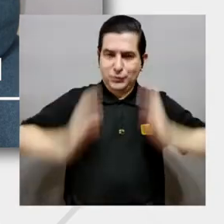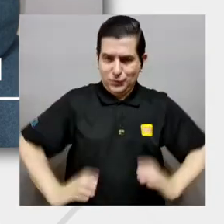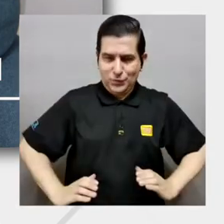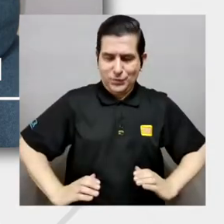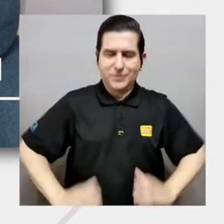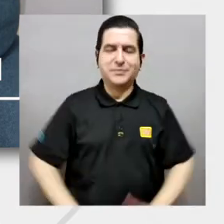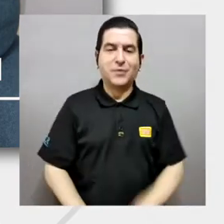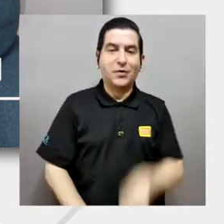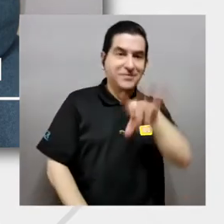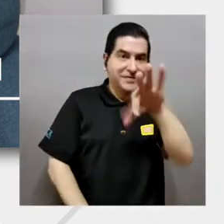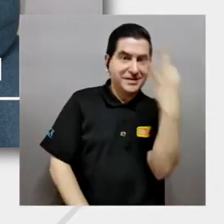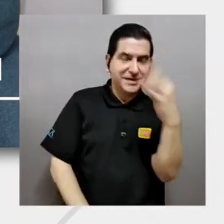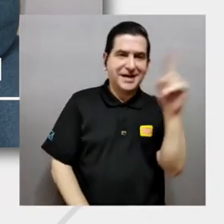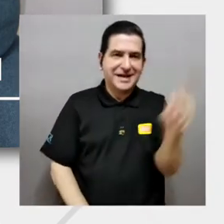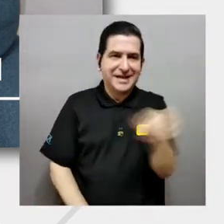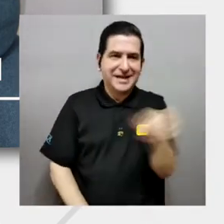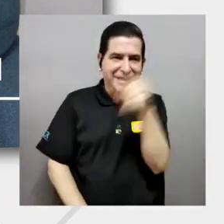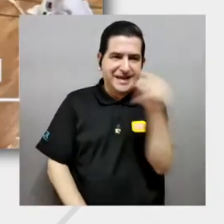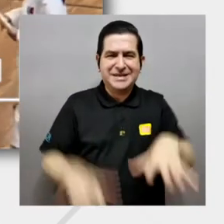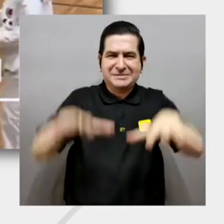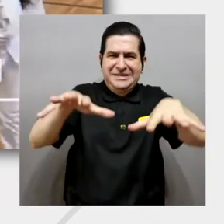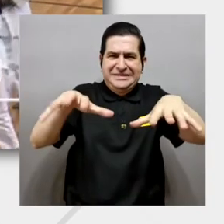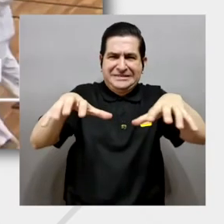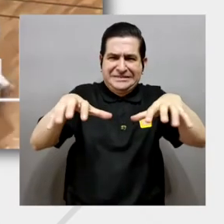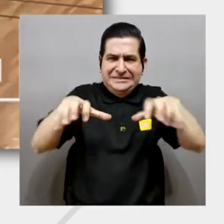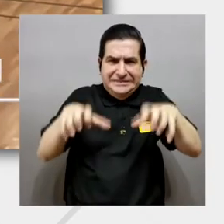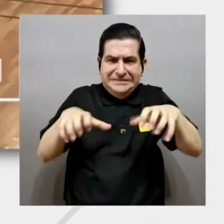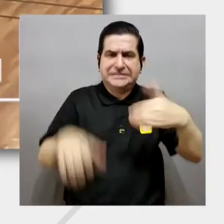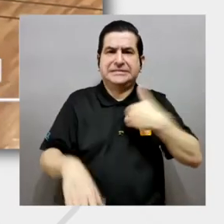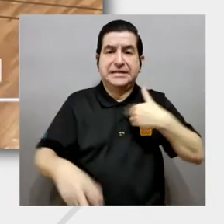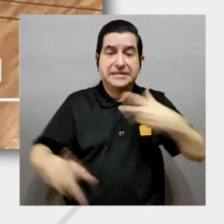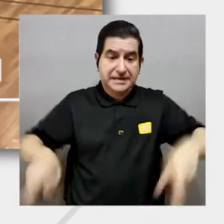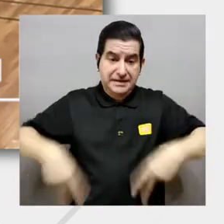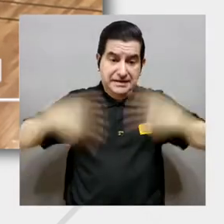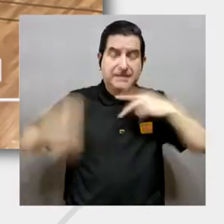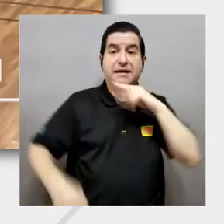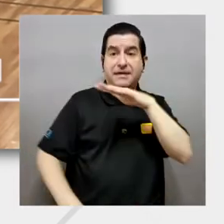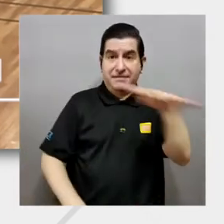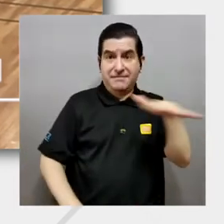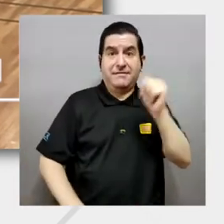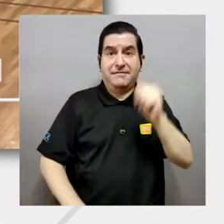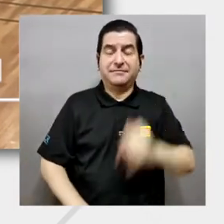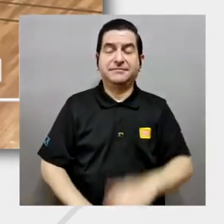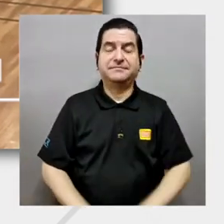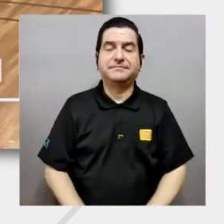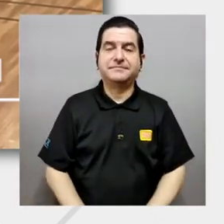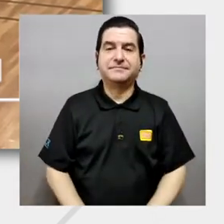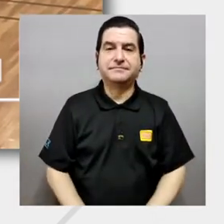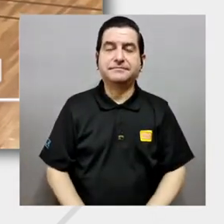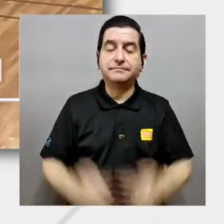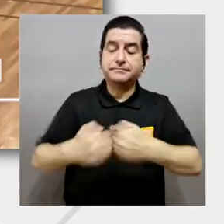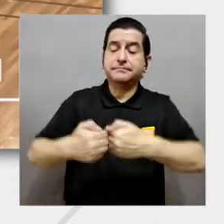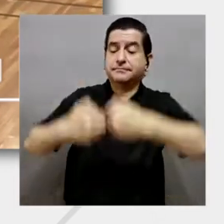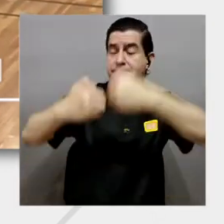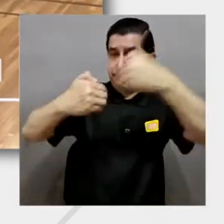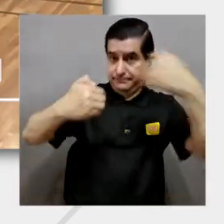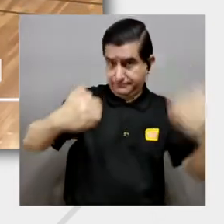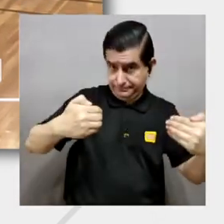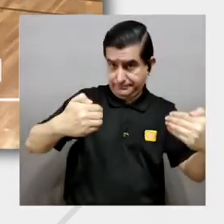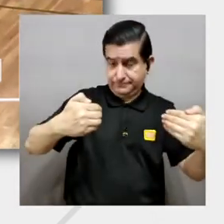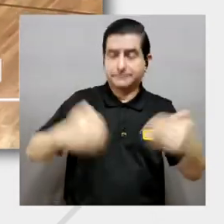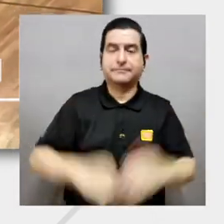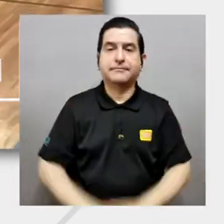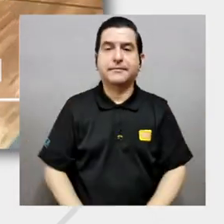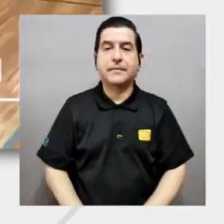Existe varias formas de mover el cuerpo, con eso quitamos el estrés que tenemos en la vida